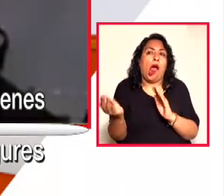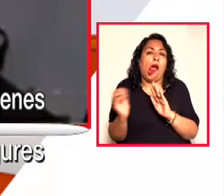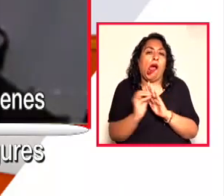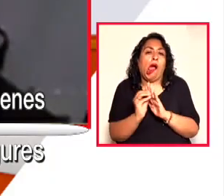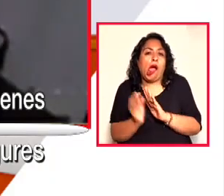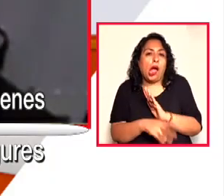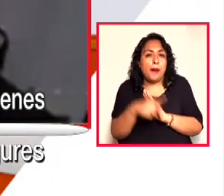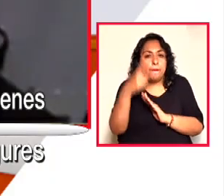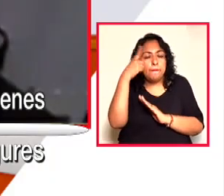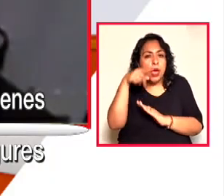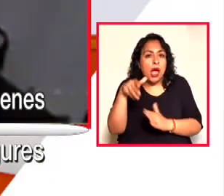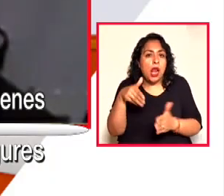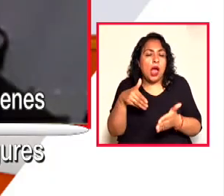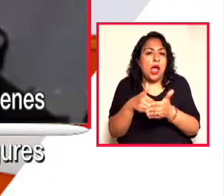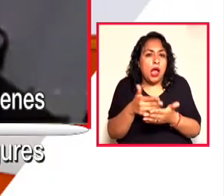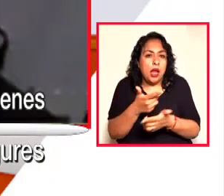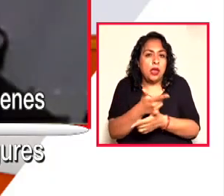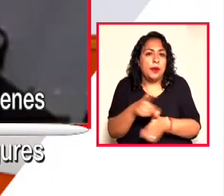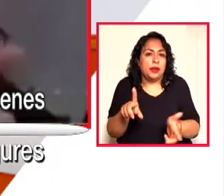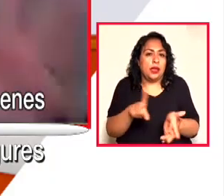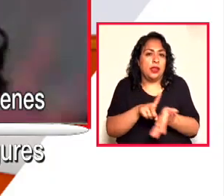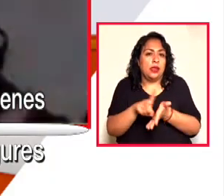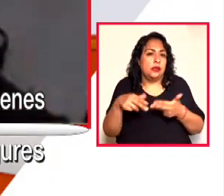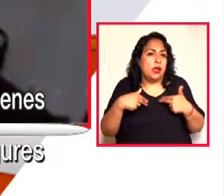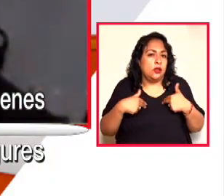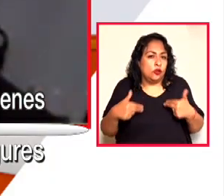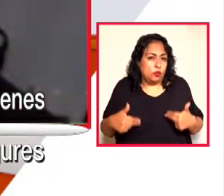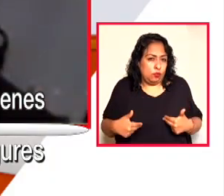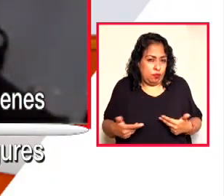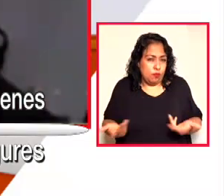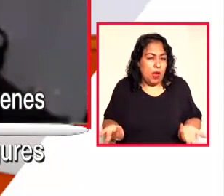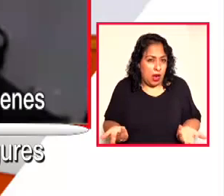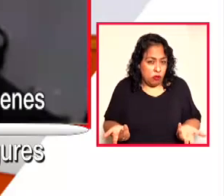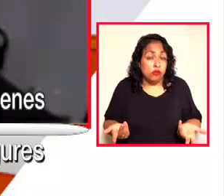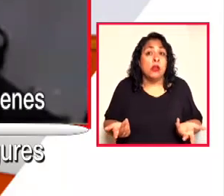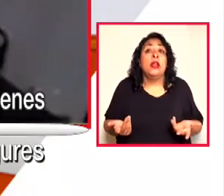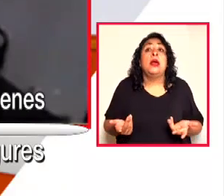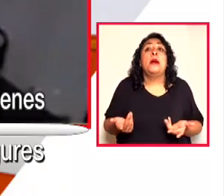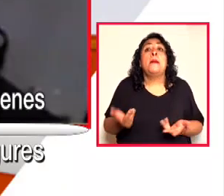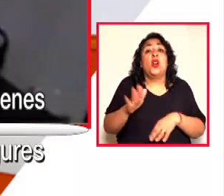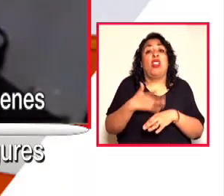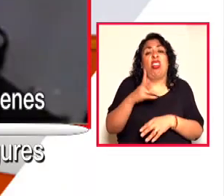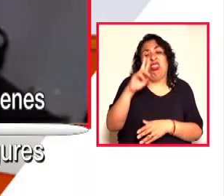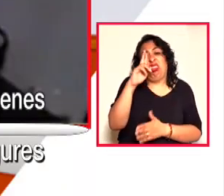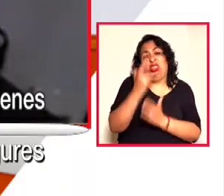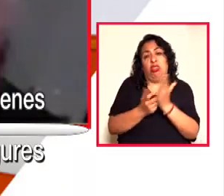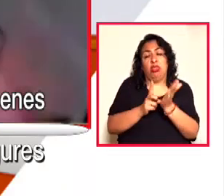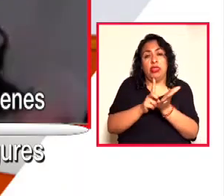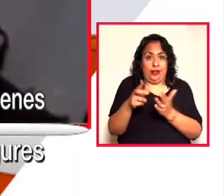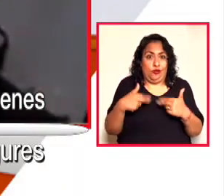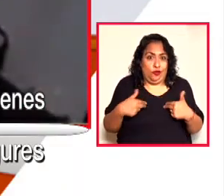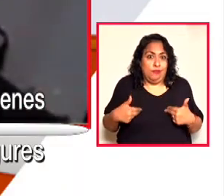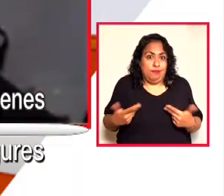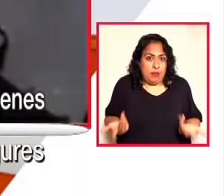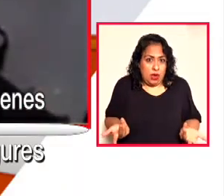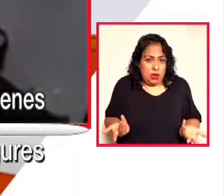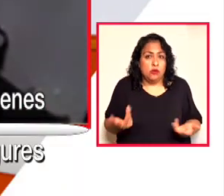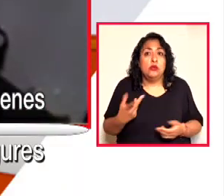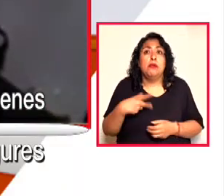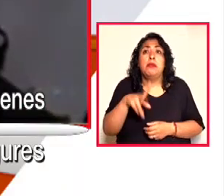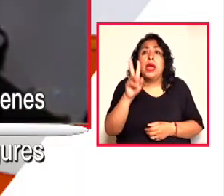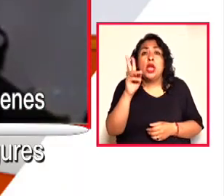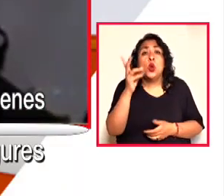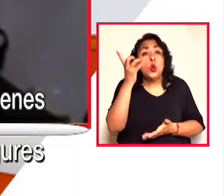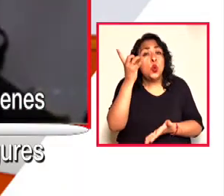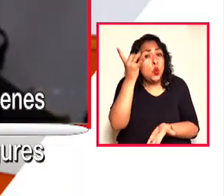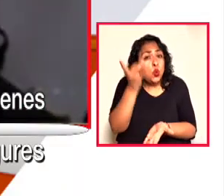por supuesto, libertades y derechos de los ciudadanos y con ello generar violaciones a derechos humanos. Pero no habría que estar